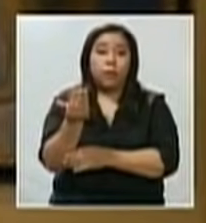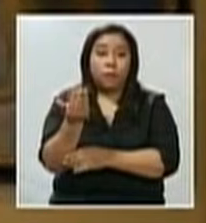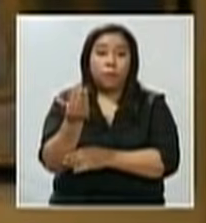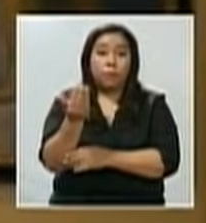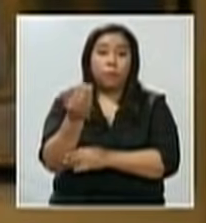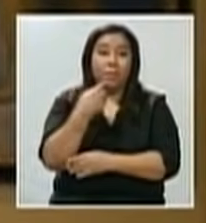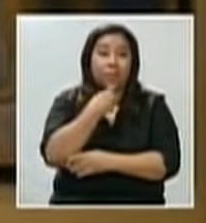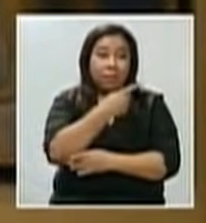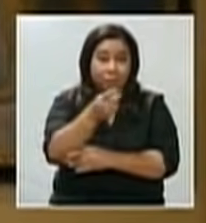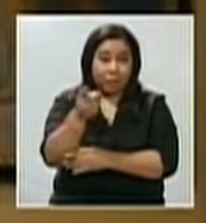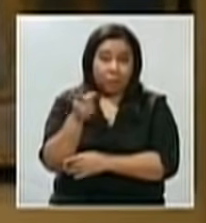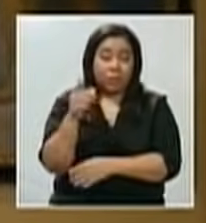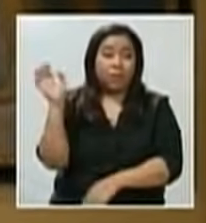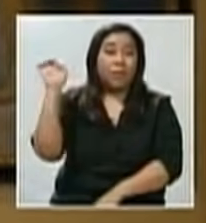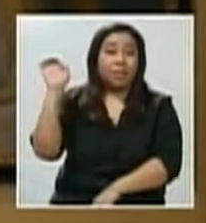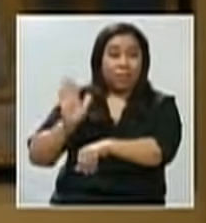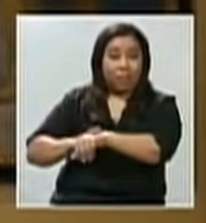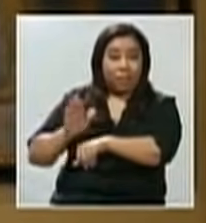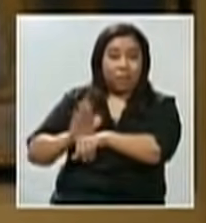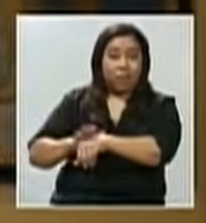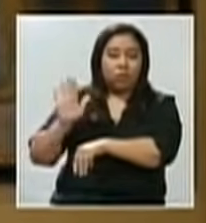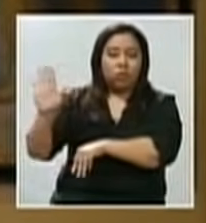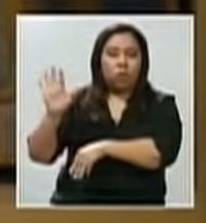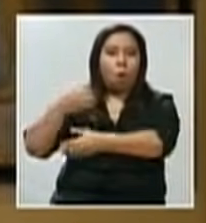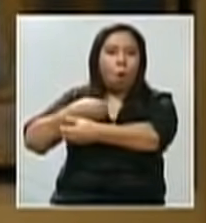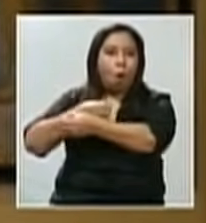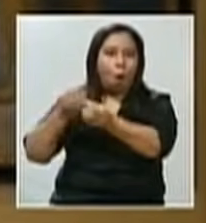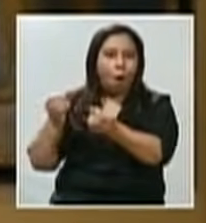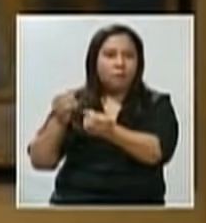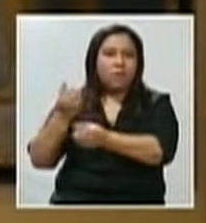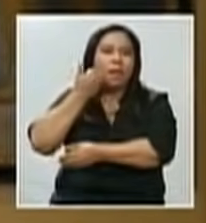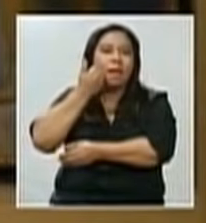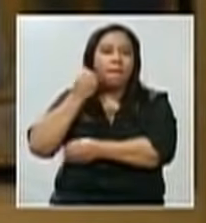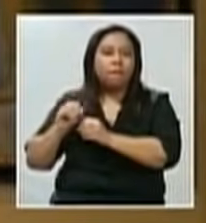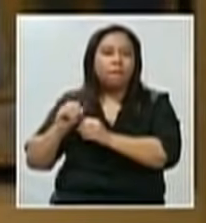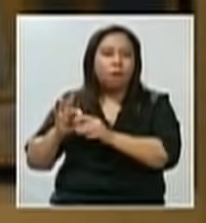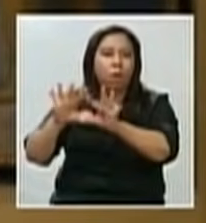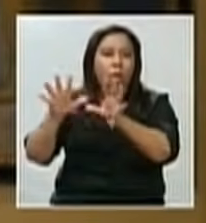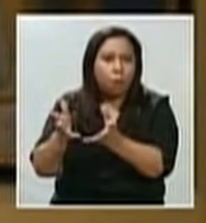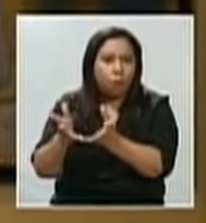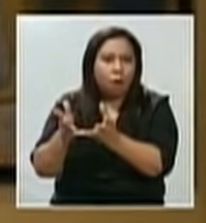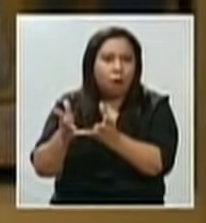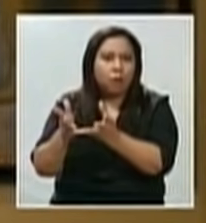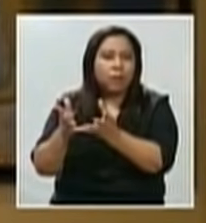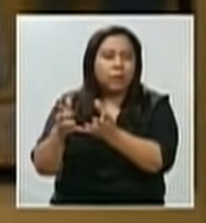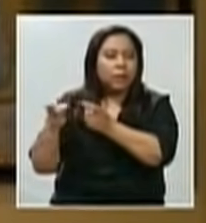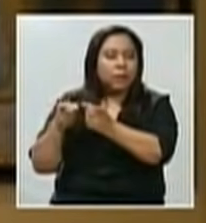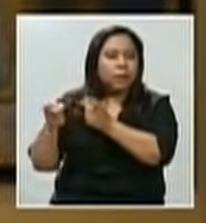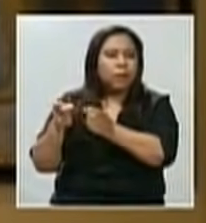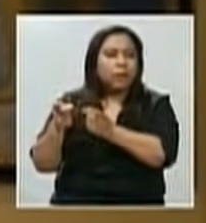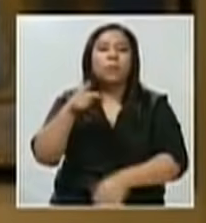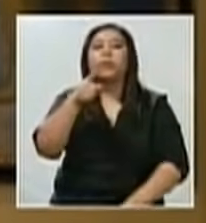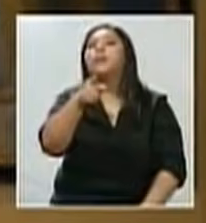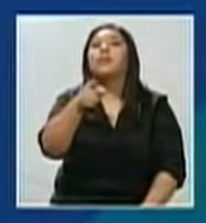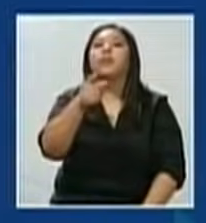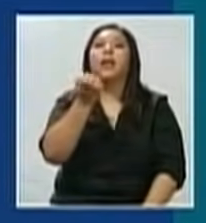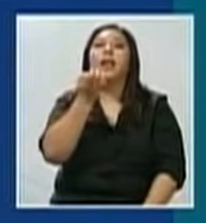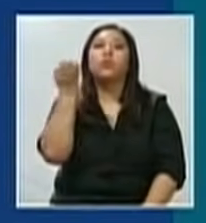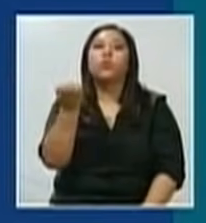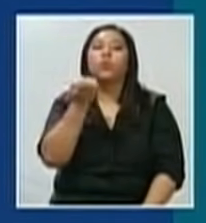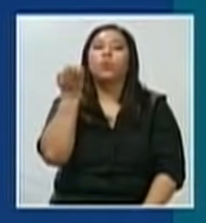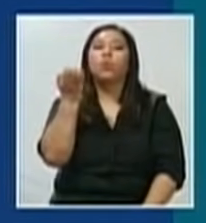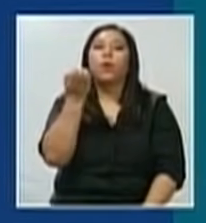del SINAGER ha autorizado que los centros educativos no gubernamentales inician